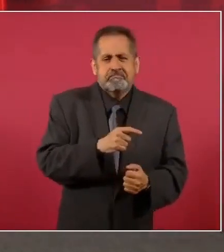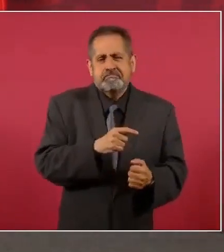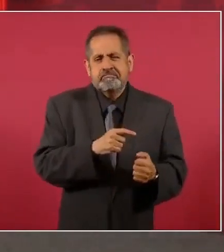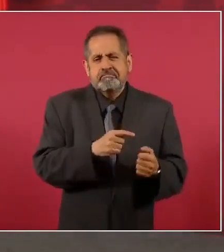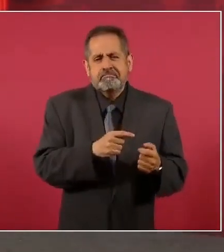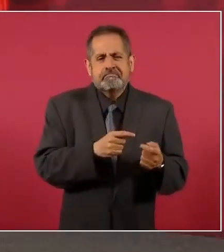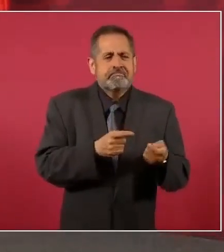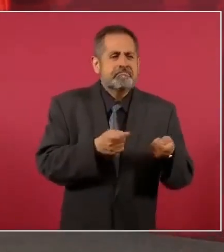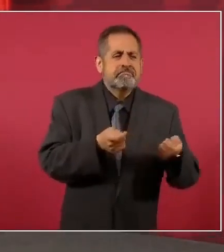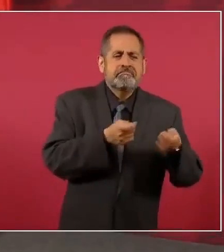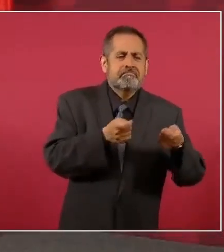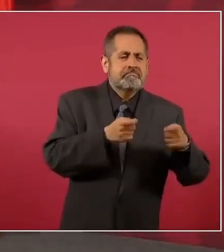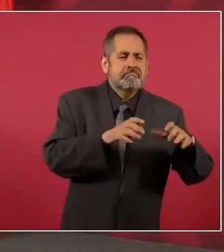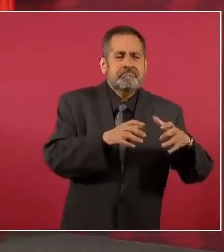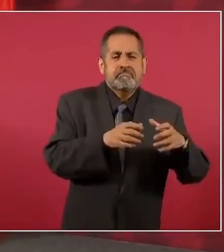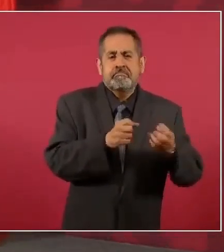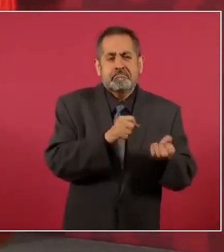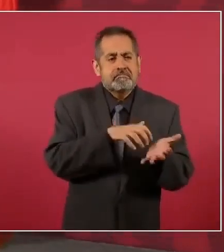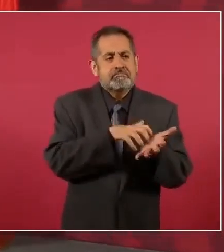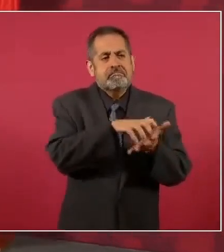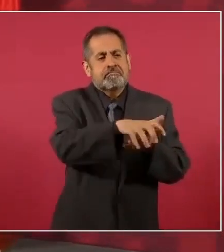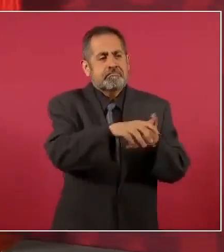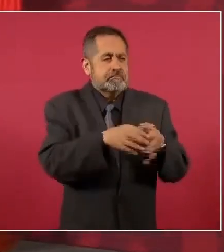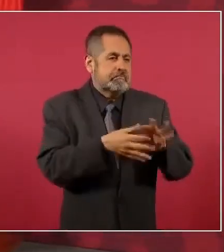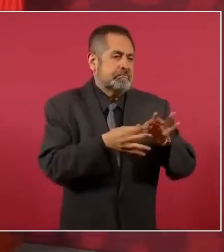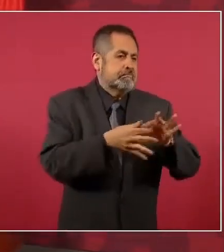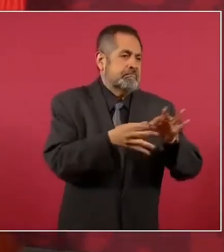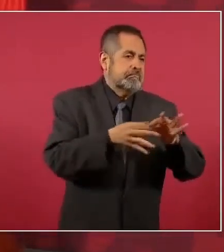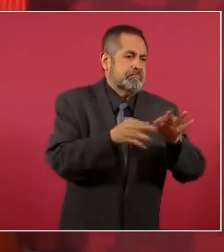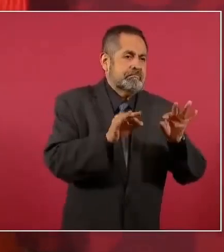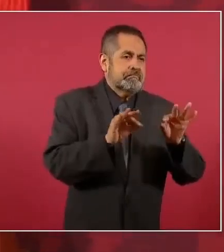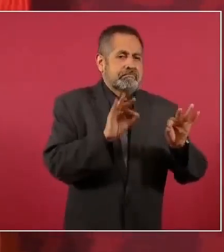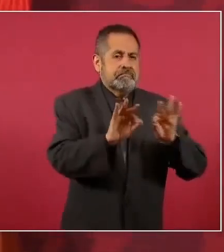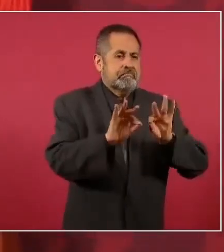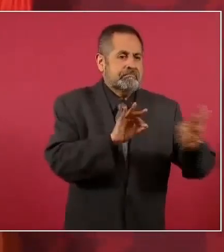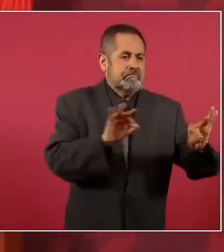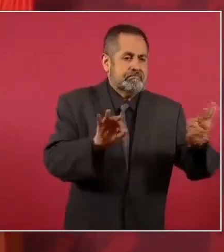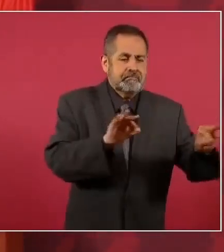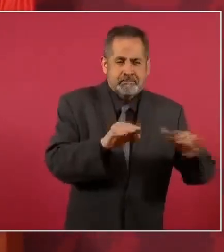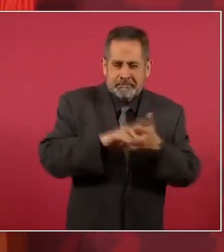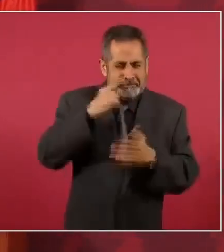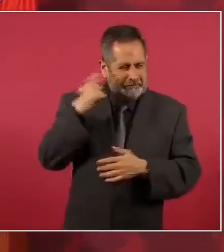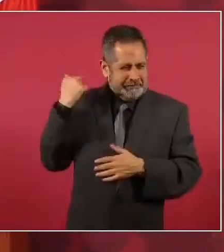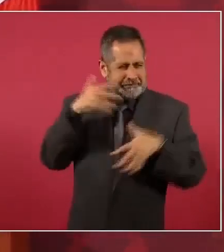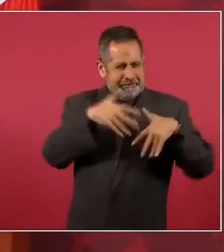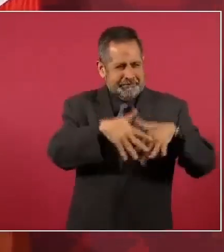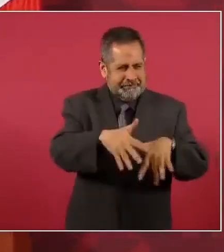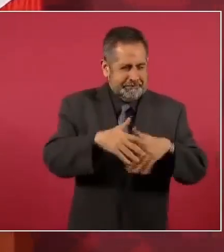a una buena cantidad de gente, como se ve en la marcha.